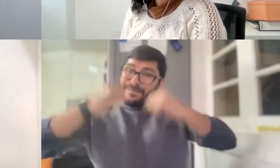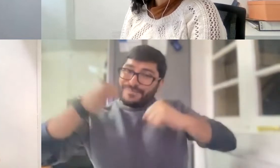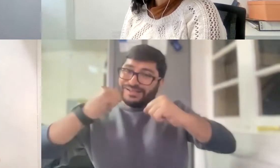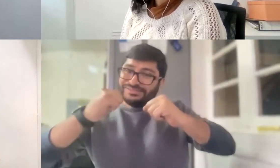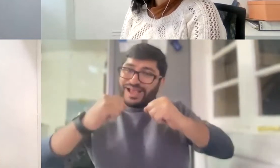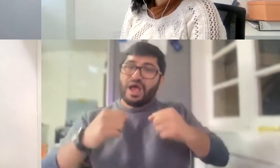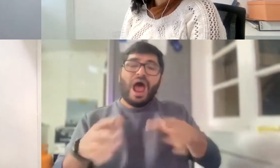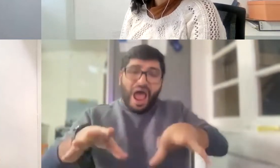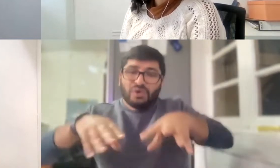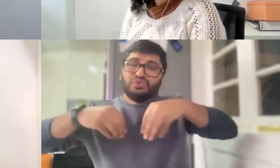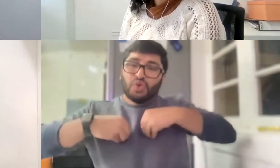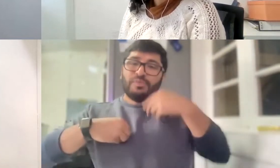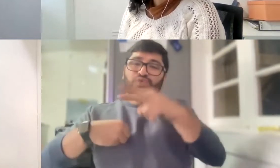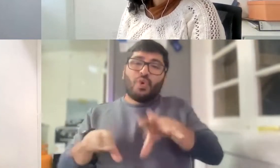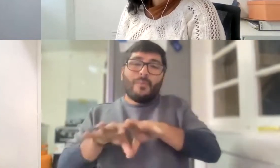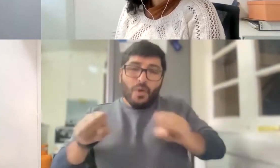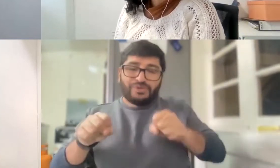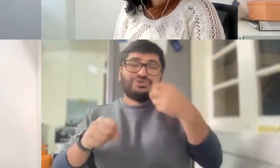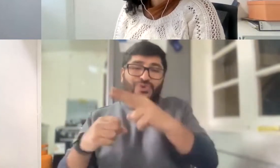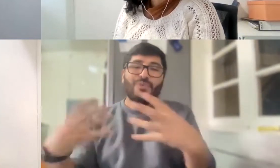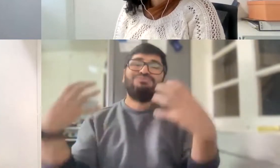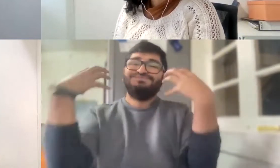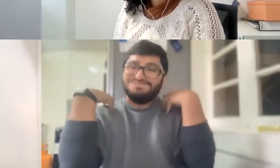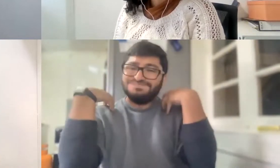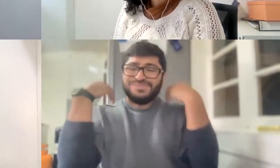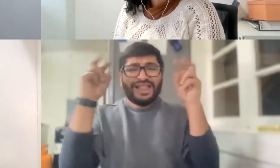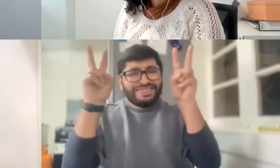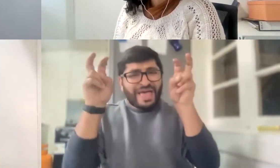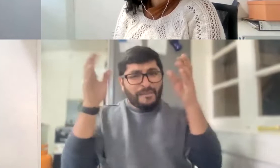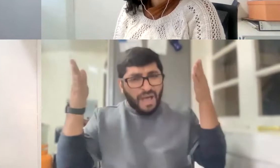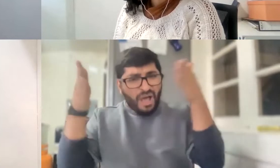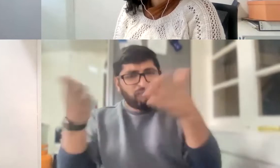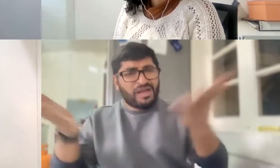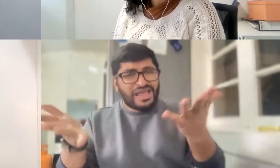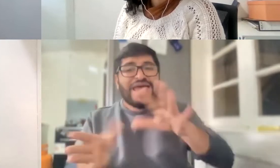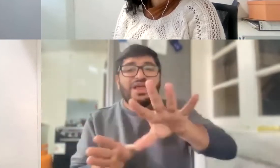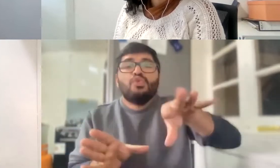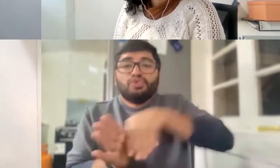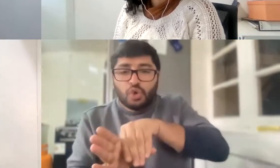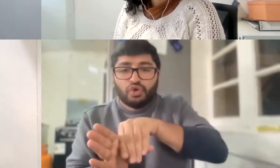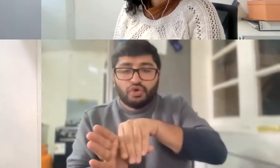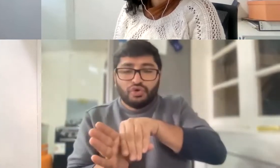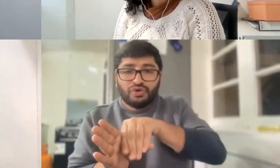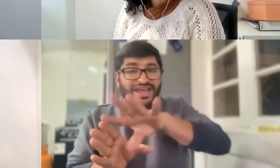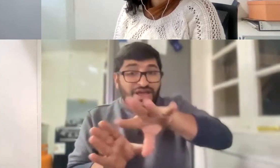Y eso unido a, por ejemplo, en el ámbito empresarial, nosotros el acuerdo fue como el tema